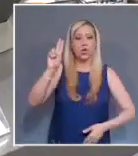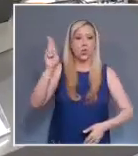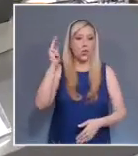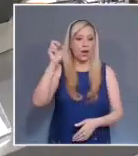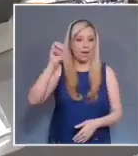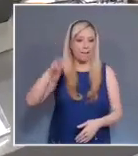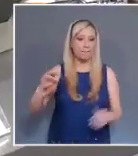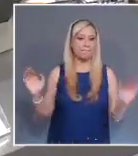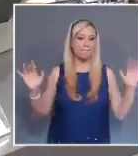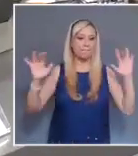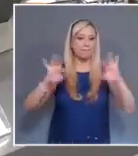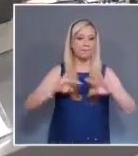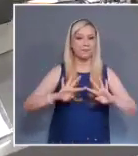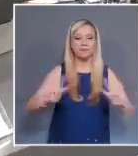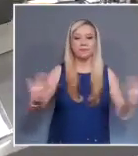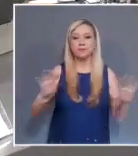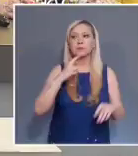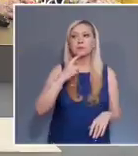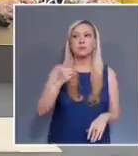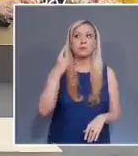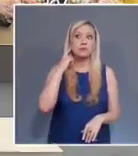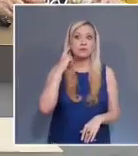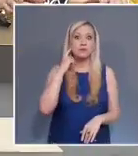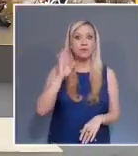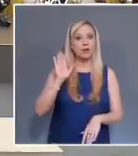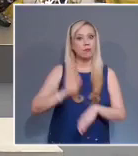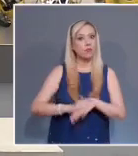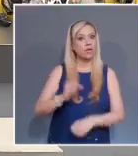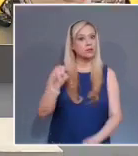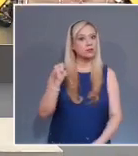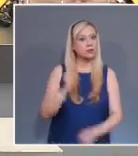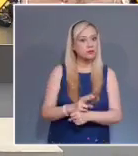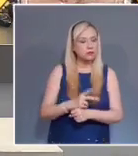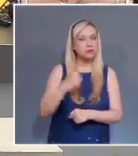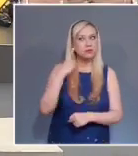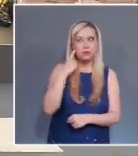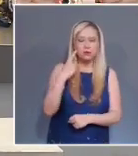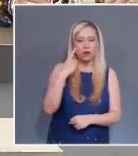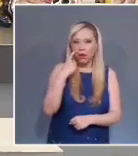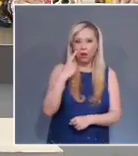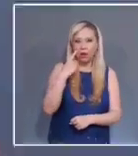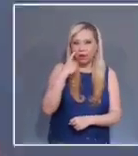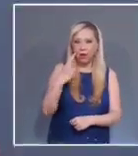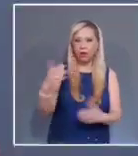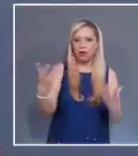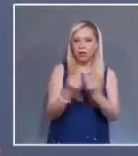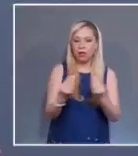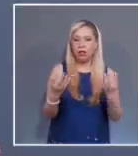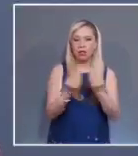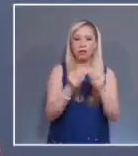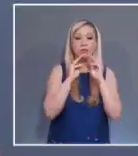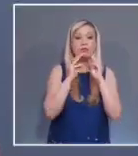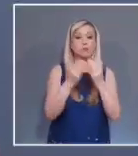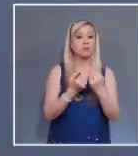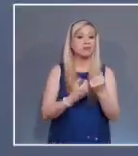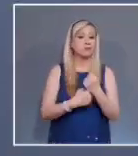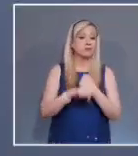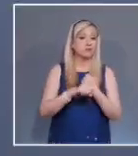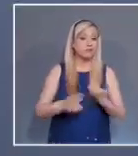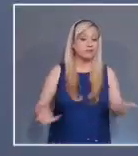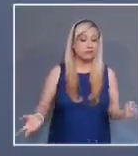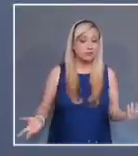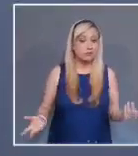vez más se reduce la edad de los menores que son obligados a relacionarse en actividades ilícitas. Las edades de